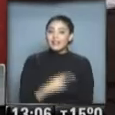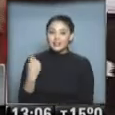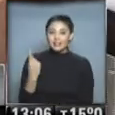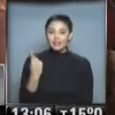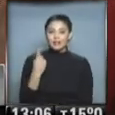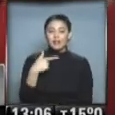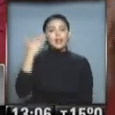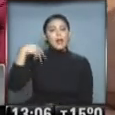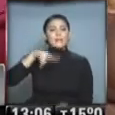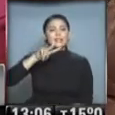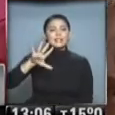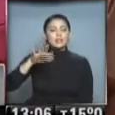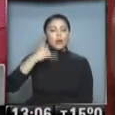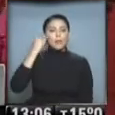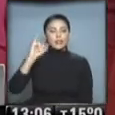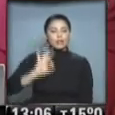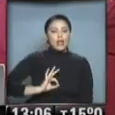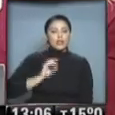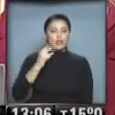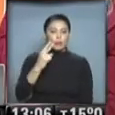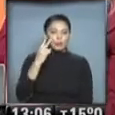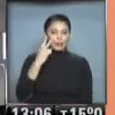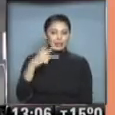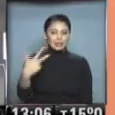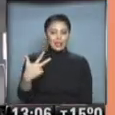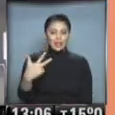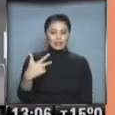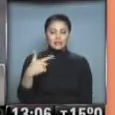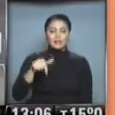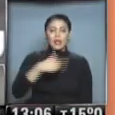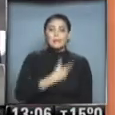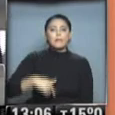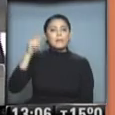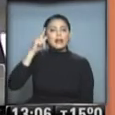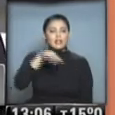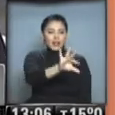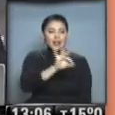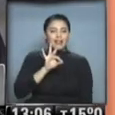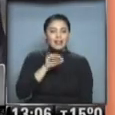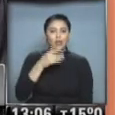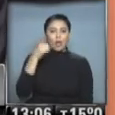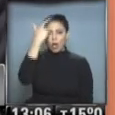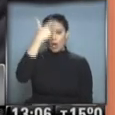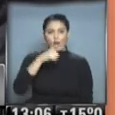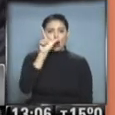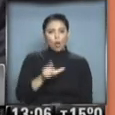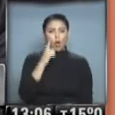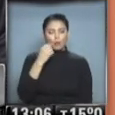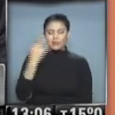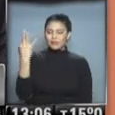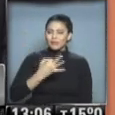desde ese 25 de mayo de 2003 que te eligió ese gran presidente ese gran hombre que con grandes